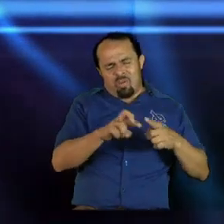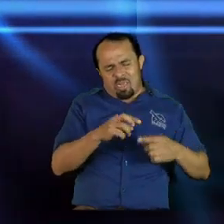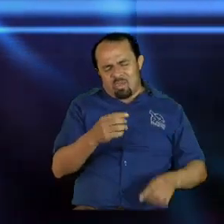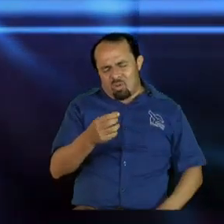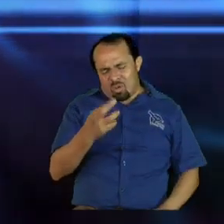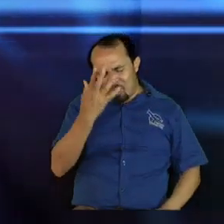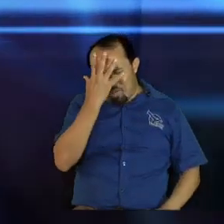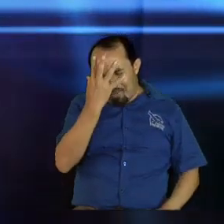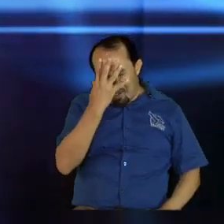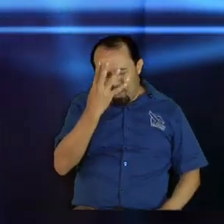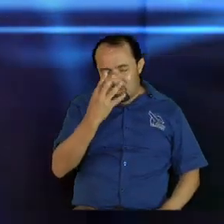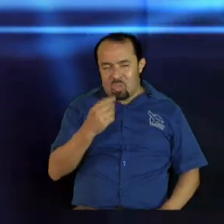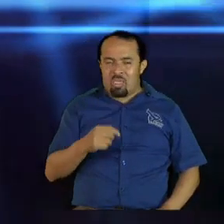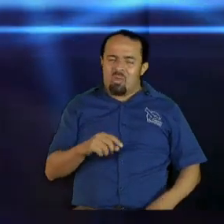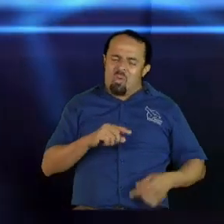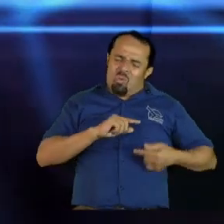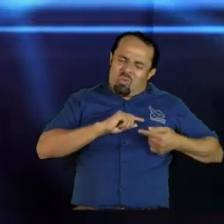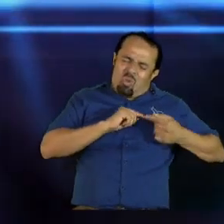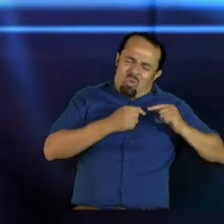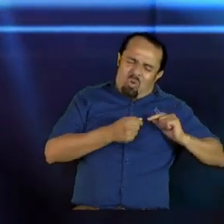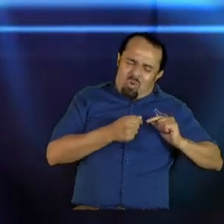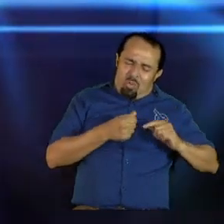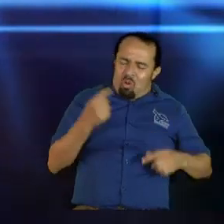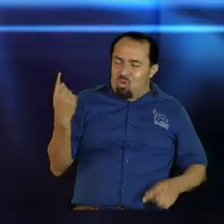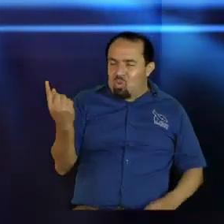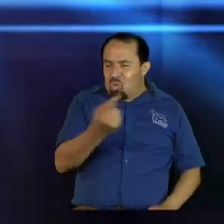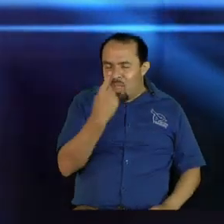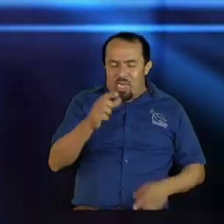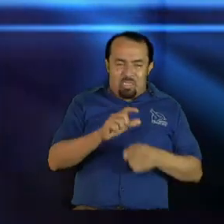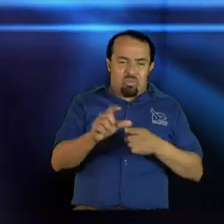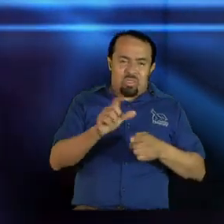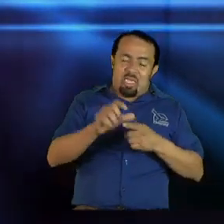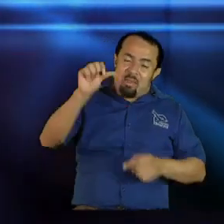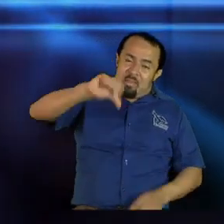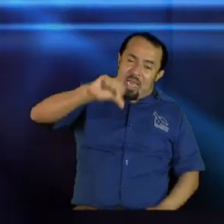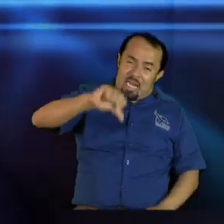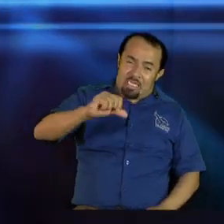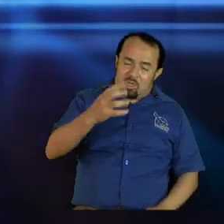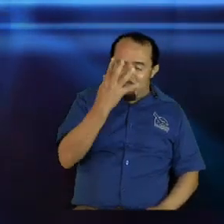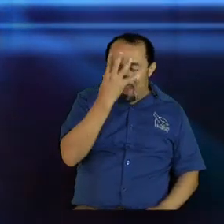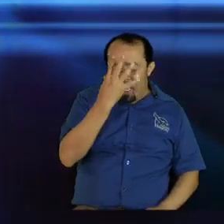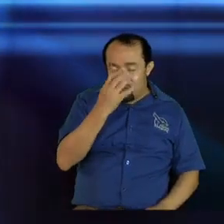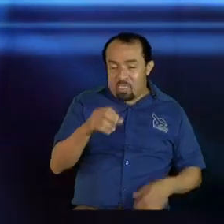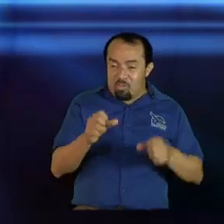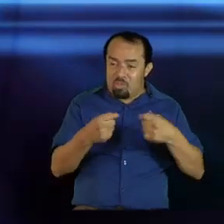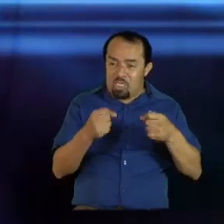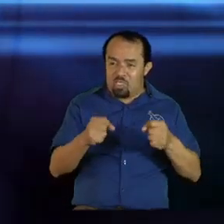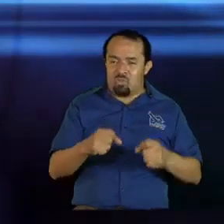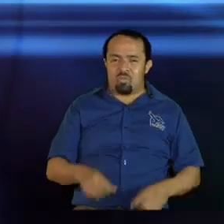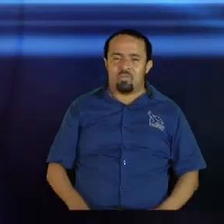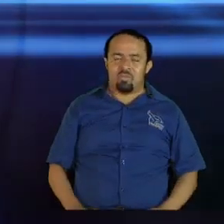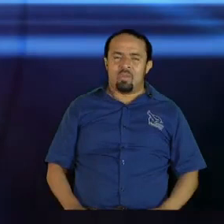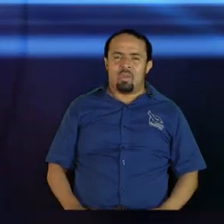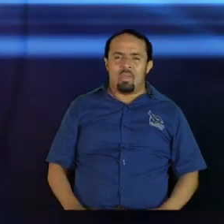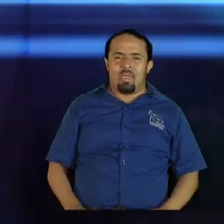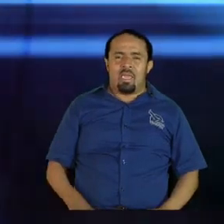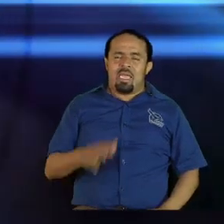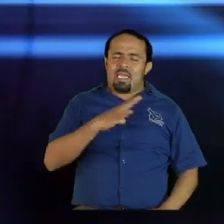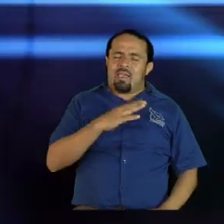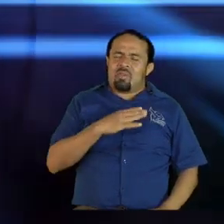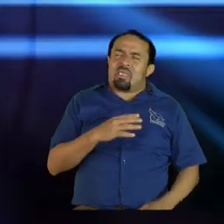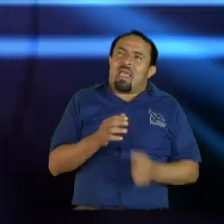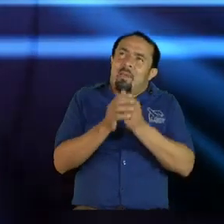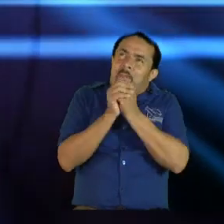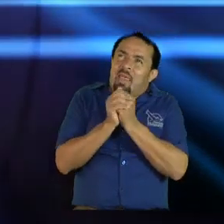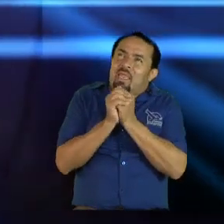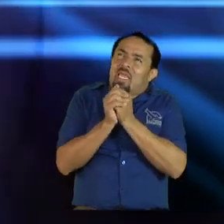dolor por las fallas que hemos cometido. Y entonces delante del Señor, gemir, llorar, suplicar.